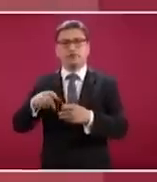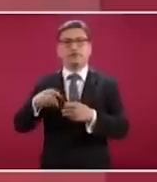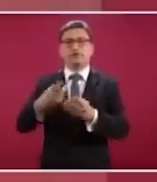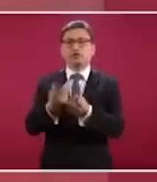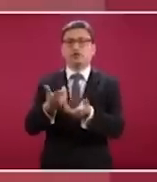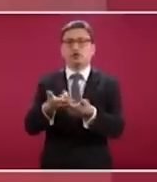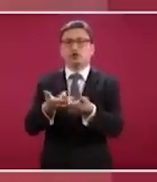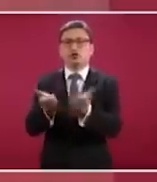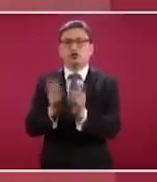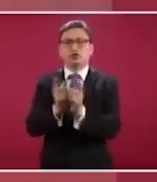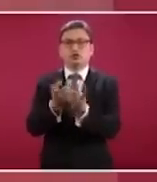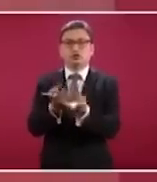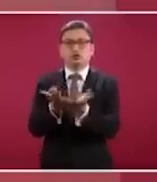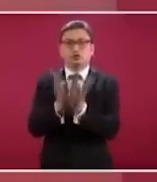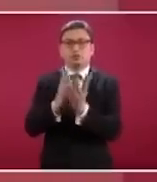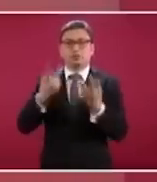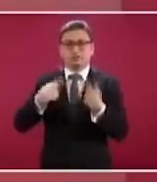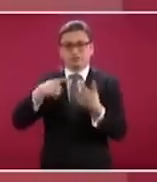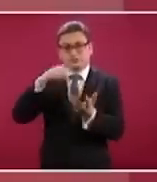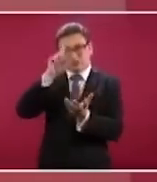consejeros muy importantes